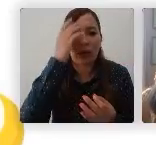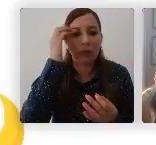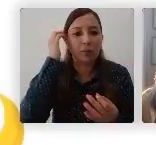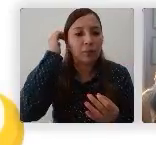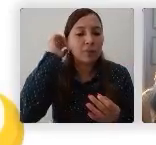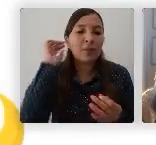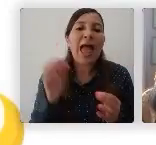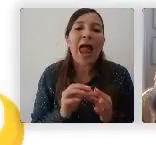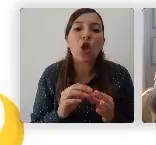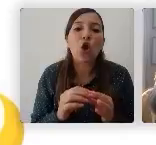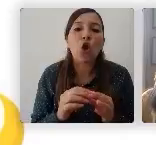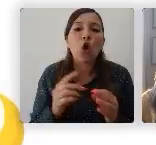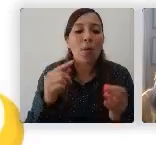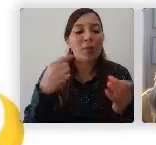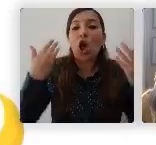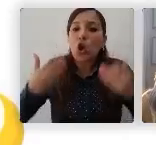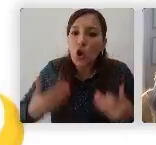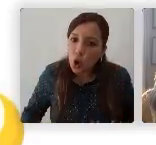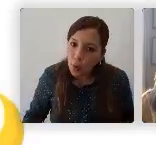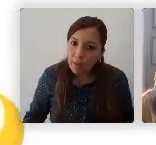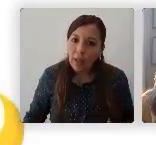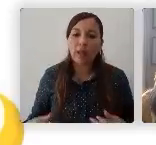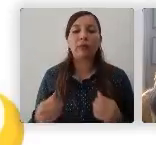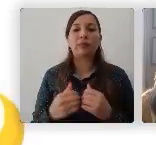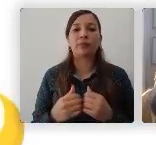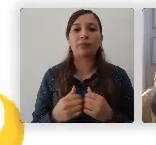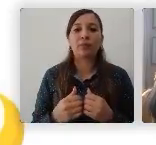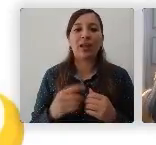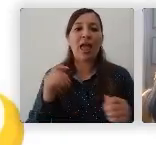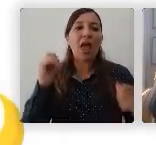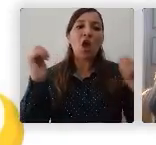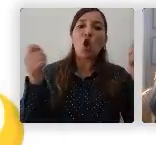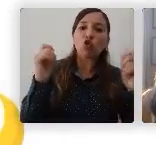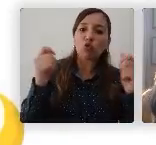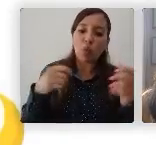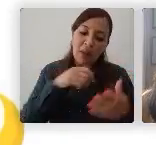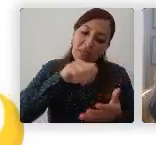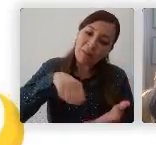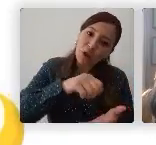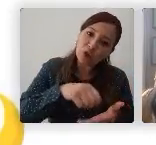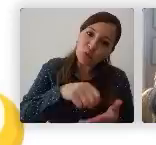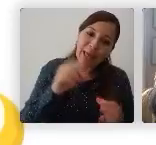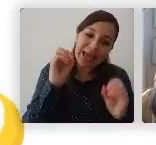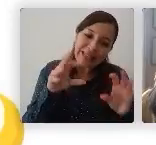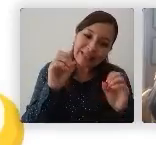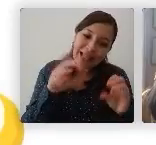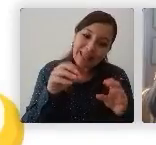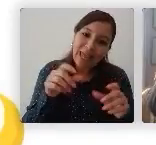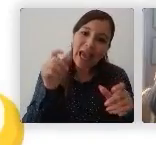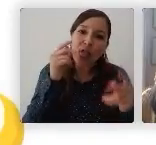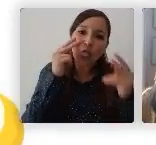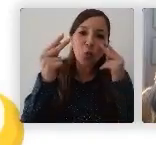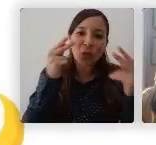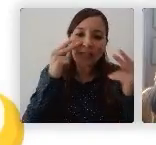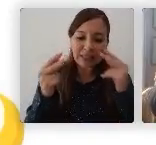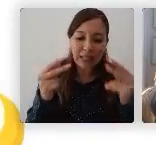aquí se habla sobre la vestimenta por ejemplo algunas celebraciones costumbres y lo que son las artesanías también es algo que se menciona